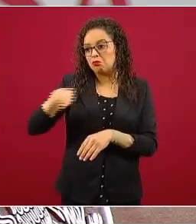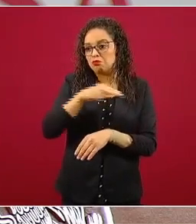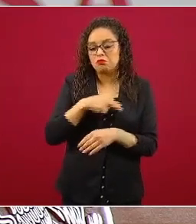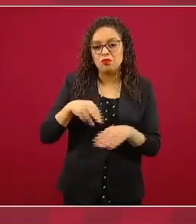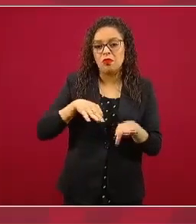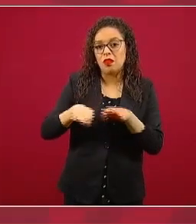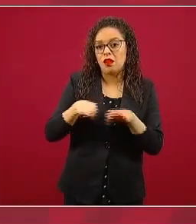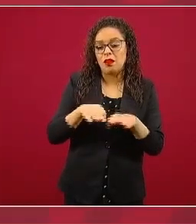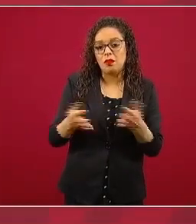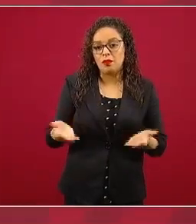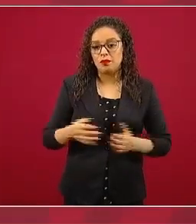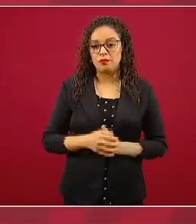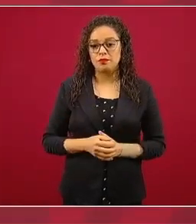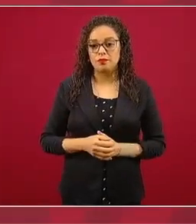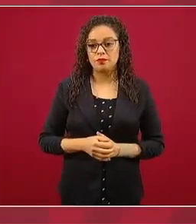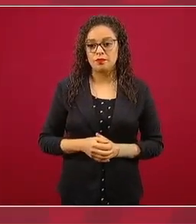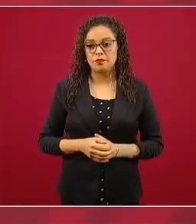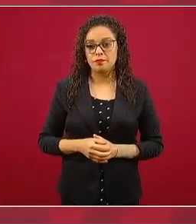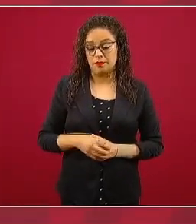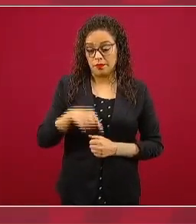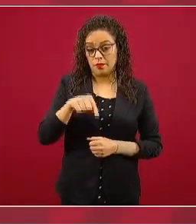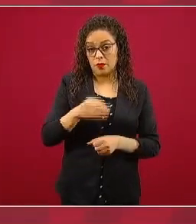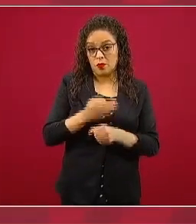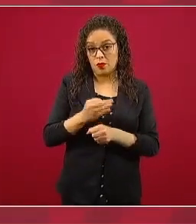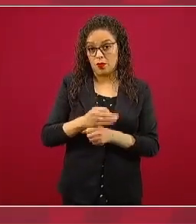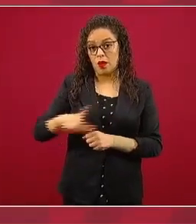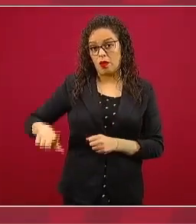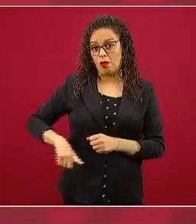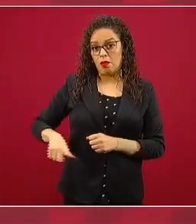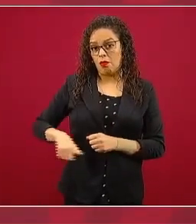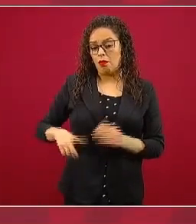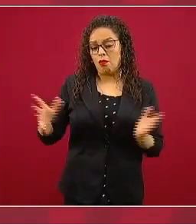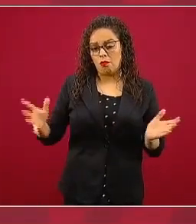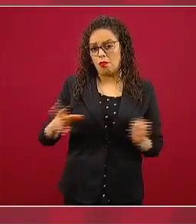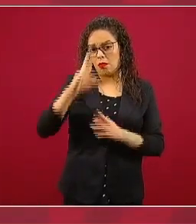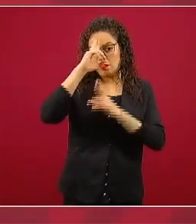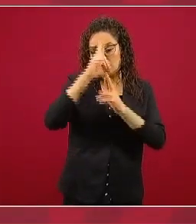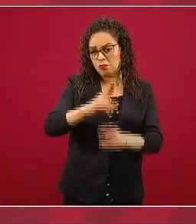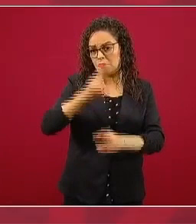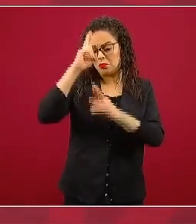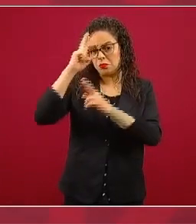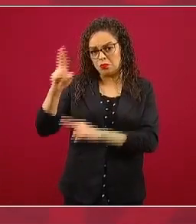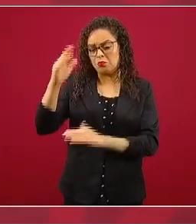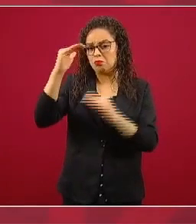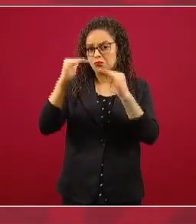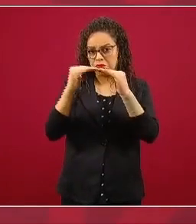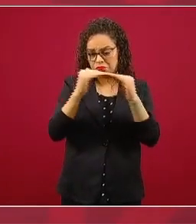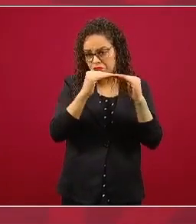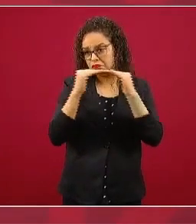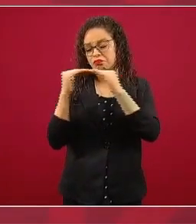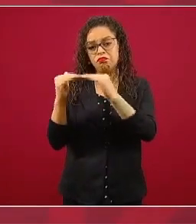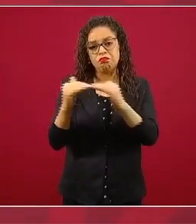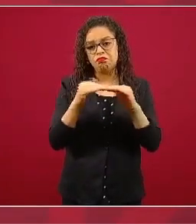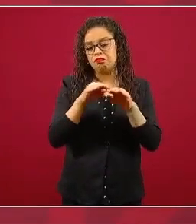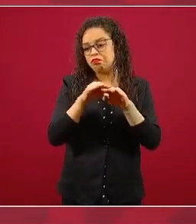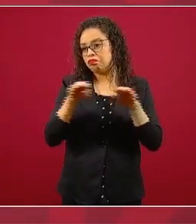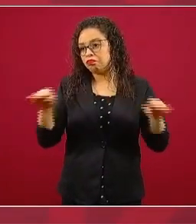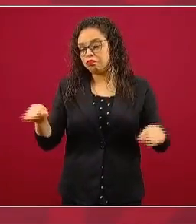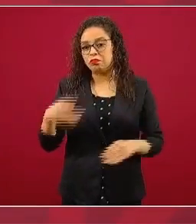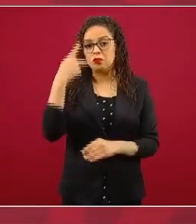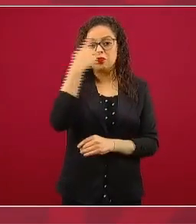Es un gobierno democrático el nuestro, respetuoso de todos los puntos de